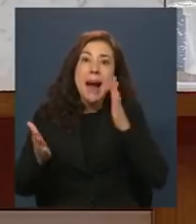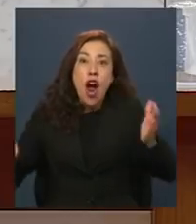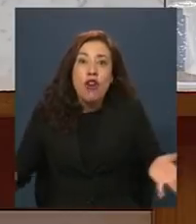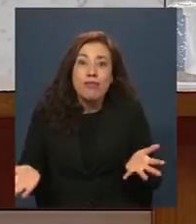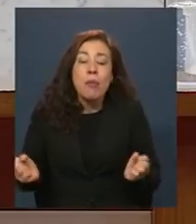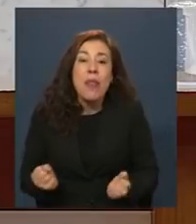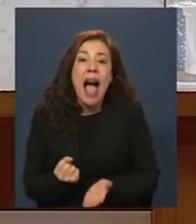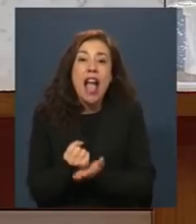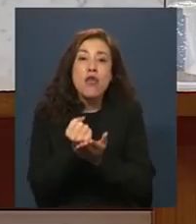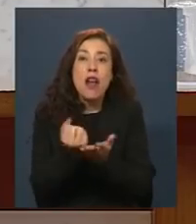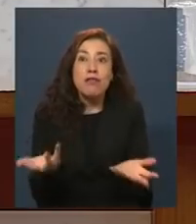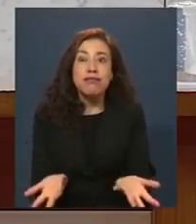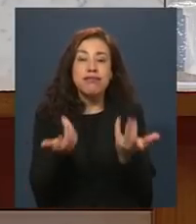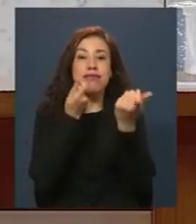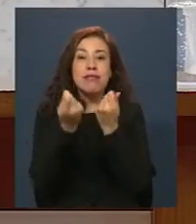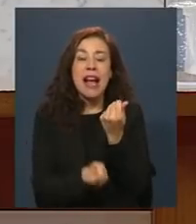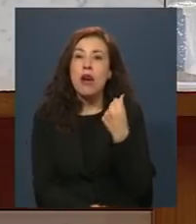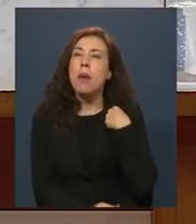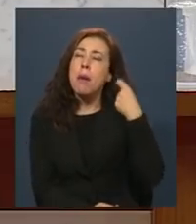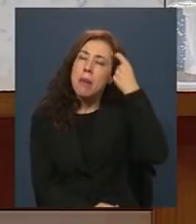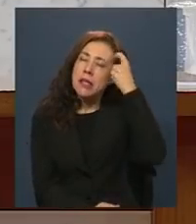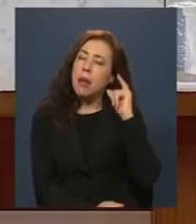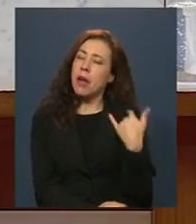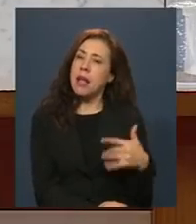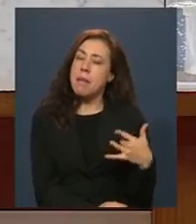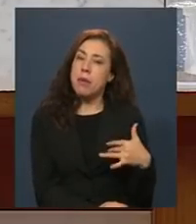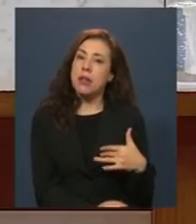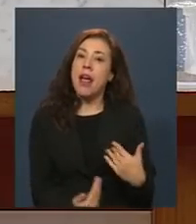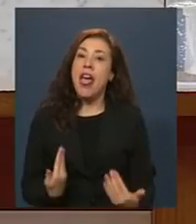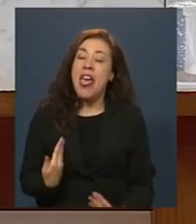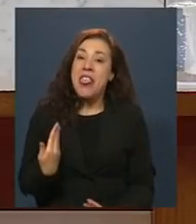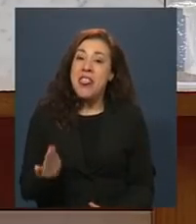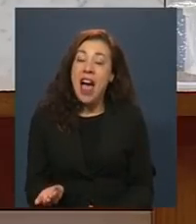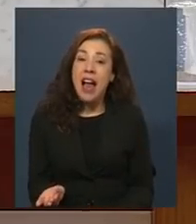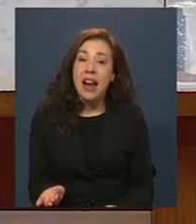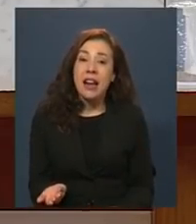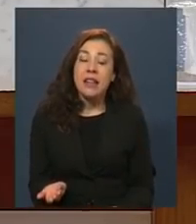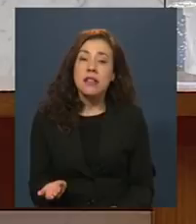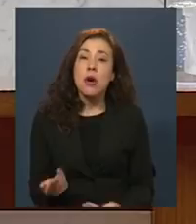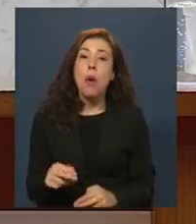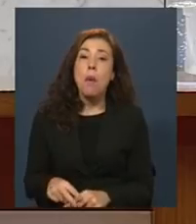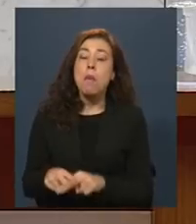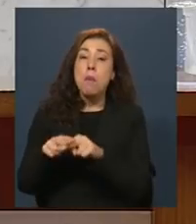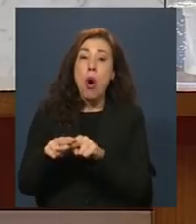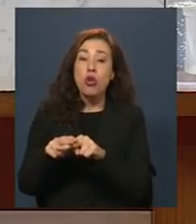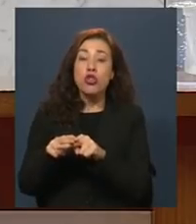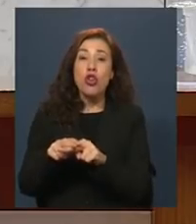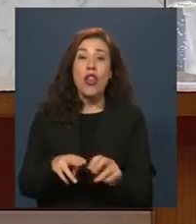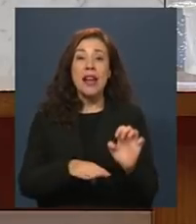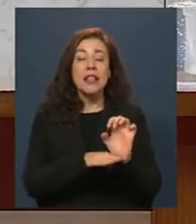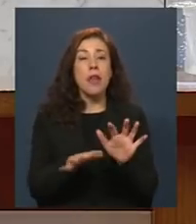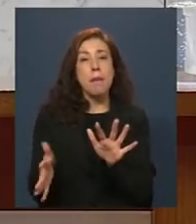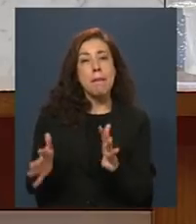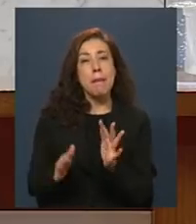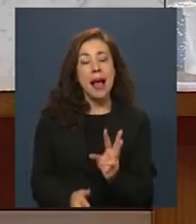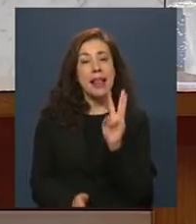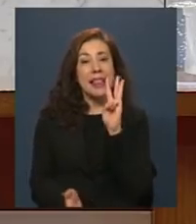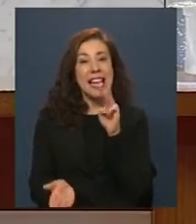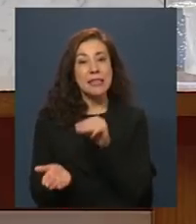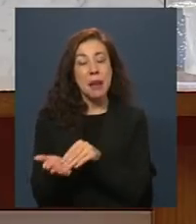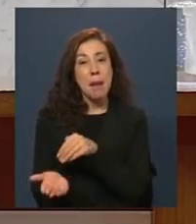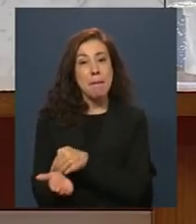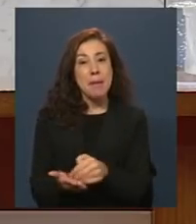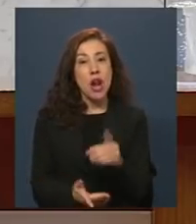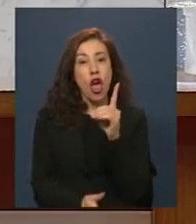economía. Creíamos indispensable asignar a este propósito un monto de recursos fiscales de alrededor de 3.000 millones